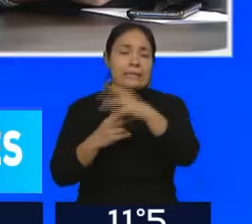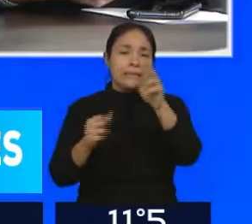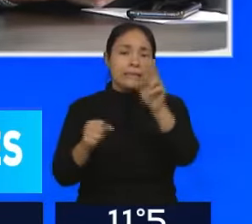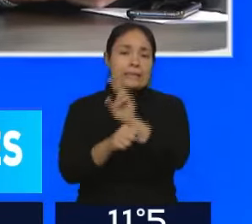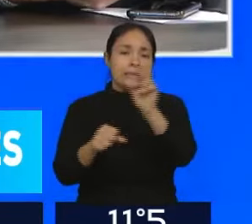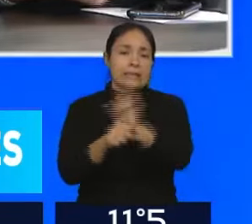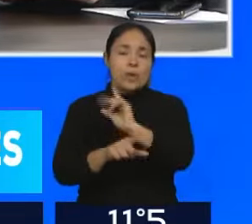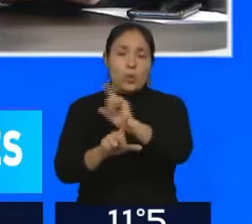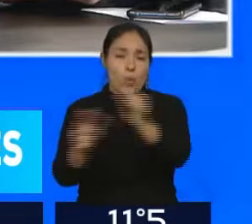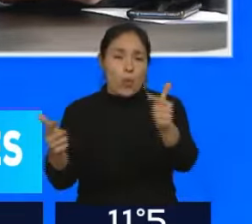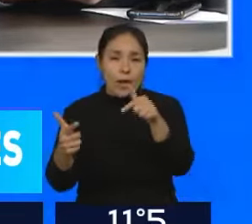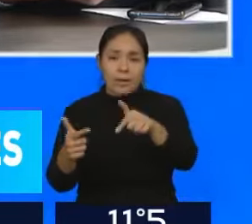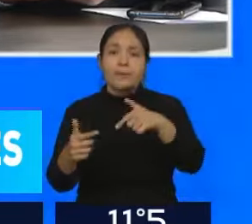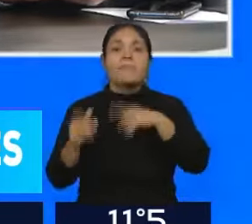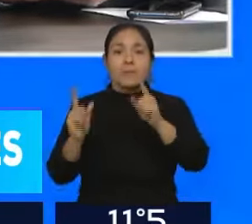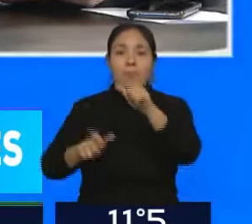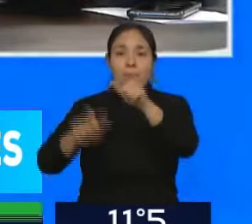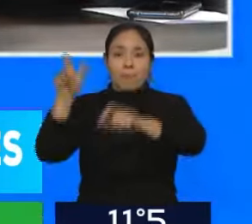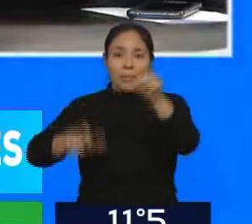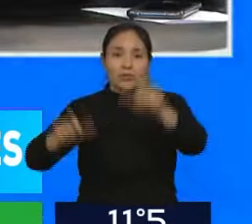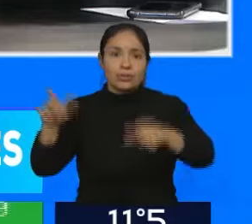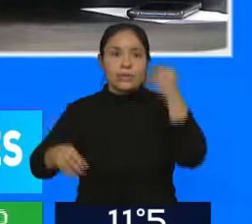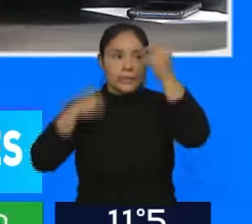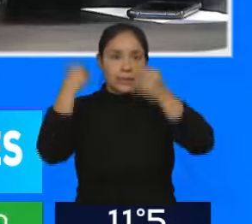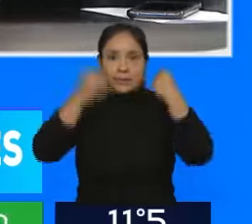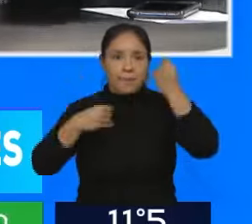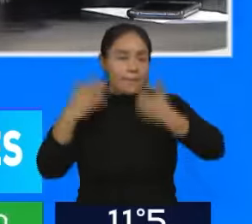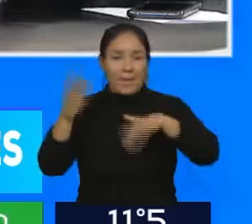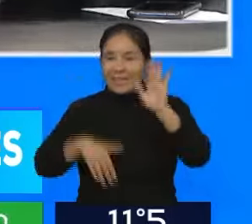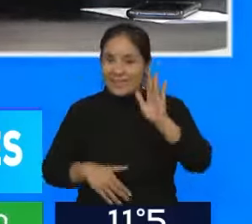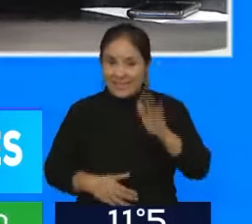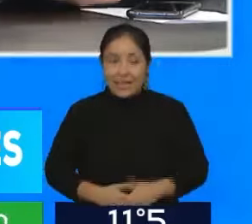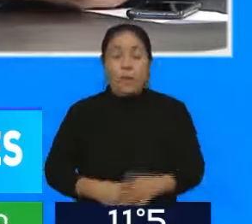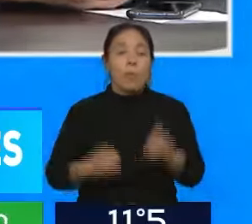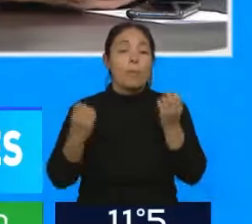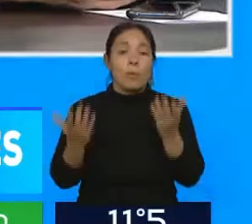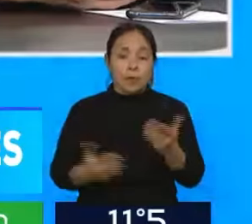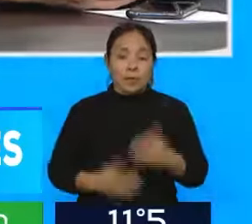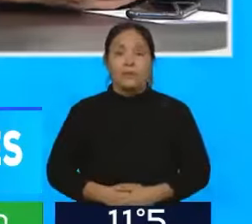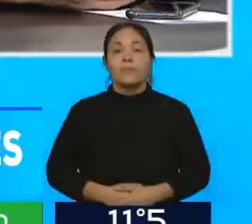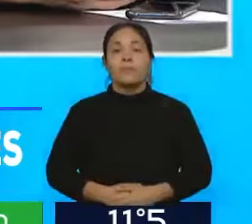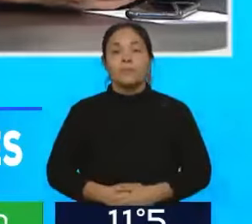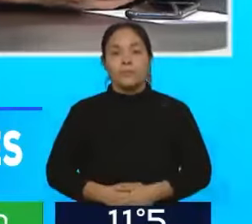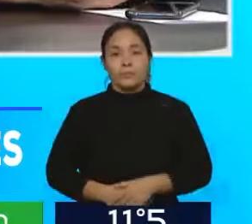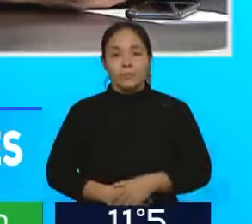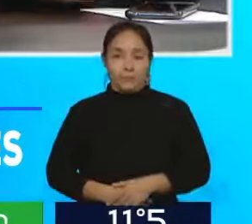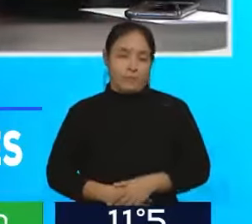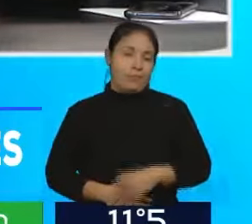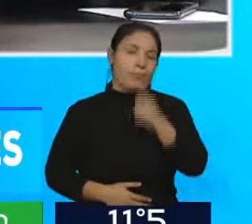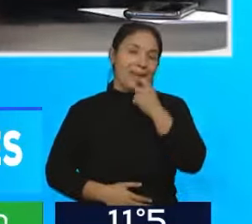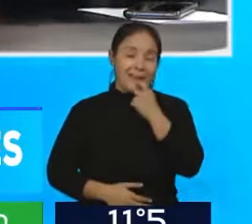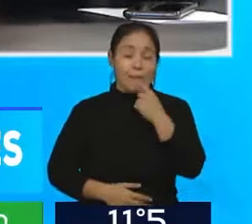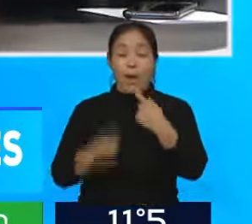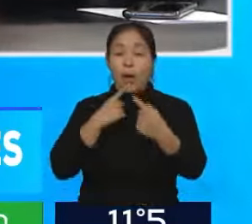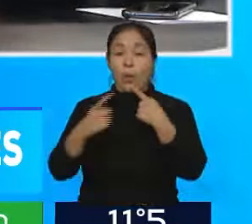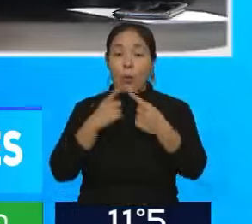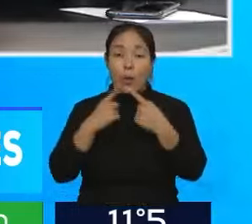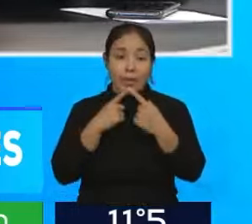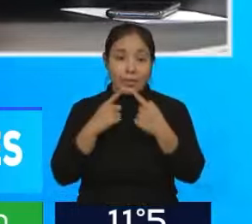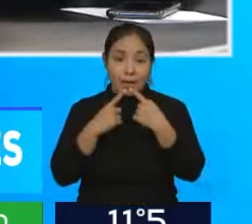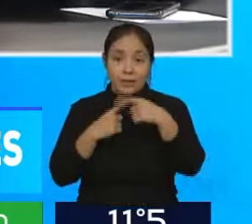de los temas que más le importan al mendocino común y corriente. Cuando uno hace las encuestas de opinión de temperatura